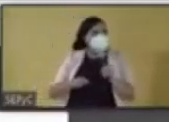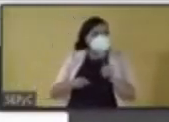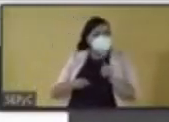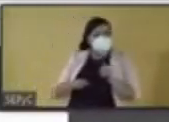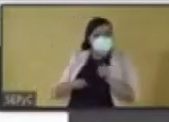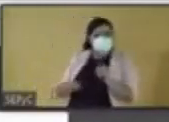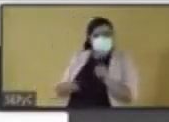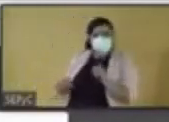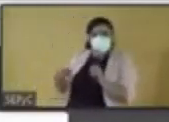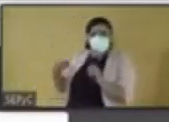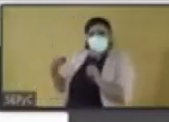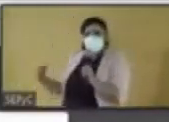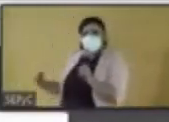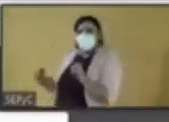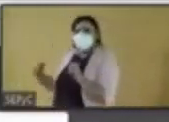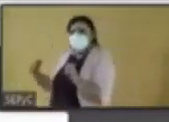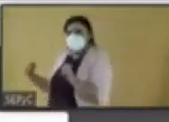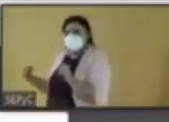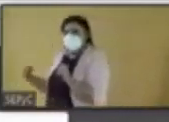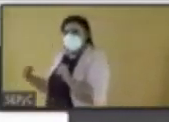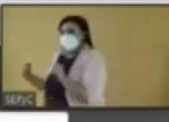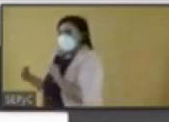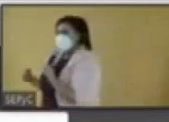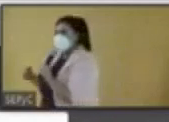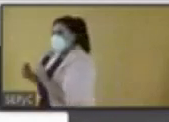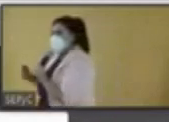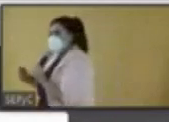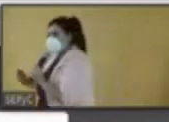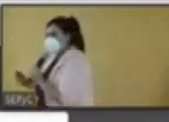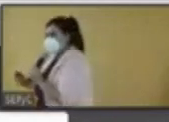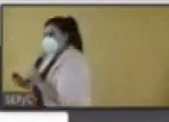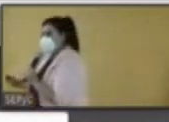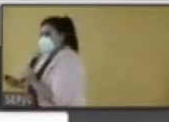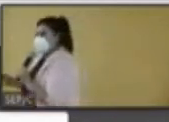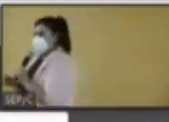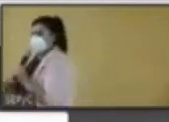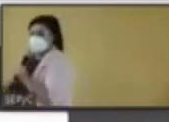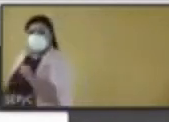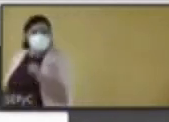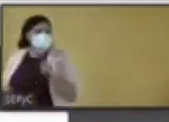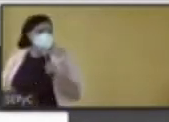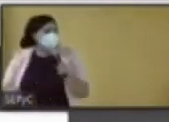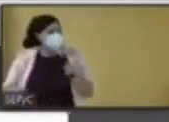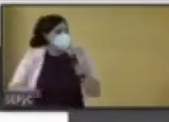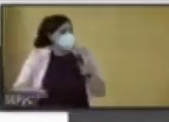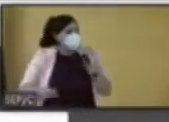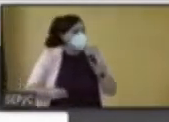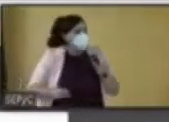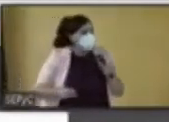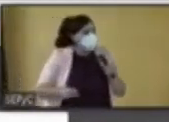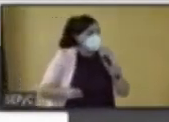poner plaza federal y la denominación de la institución educativa donde la prestamos, ¿sí?